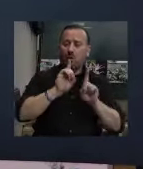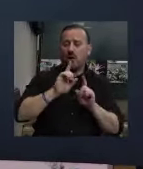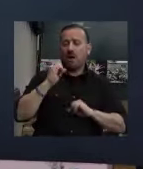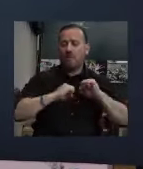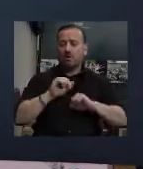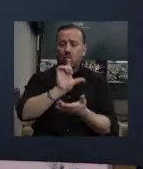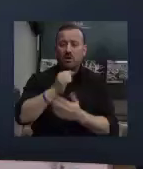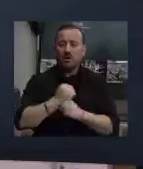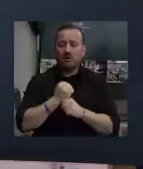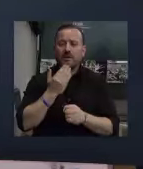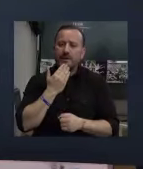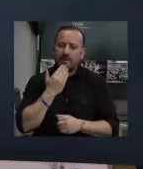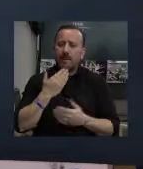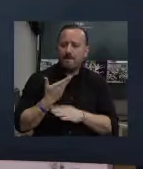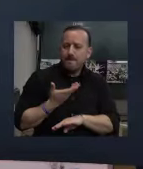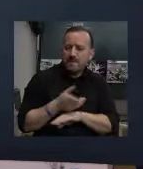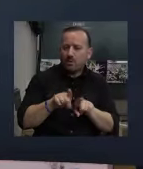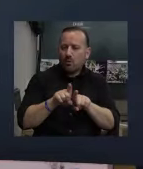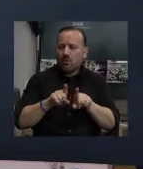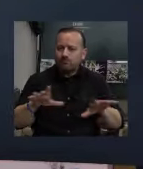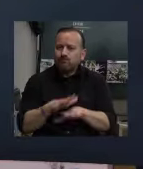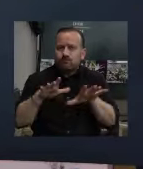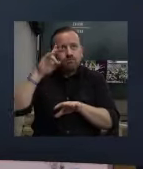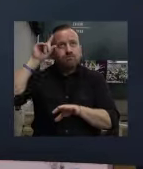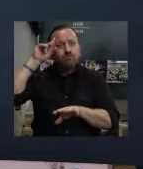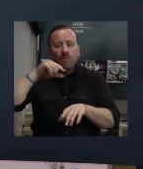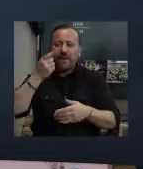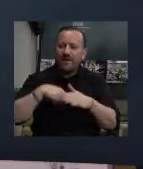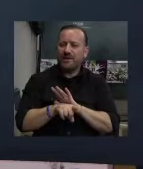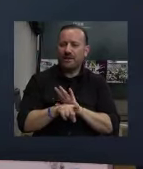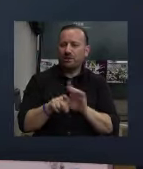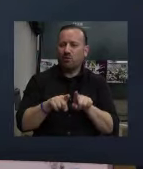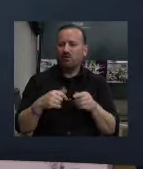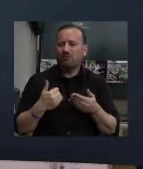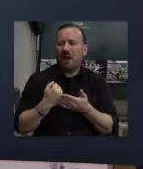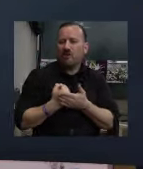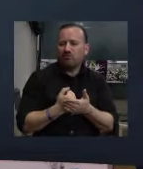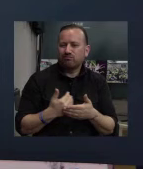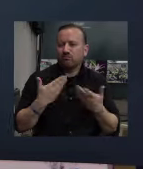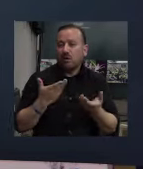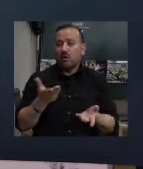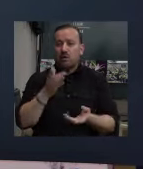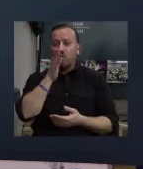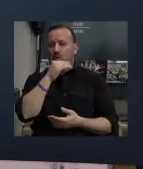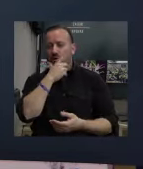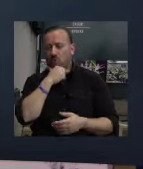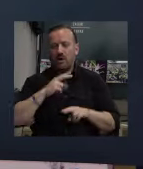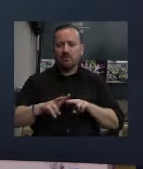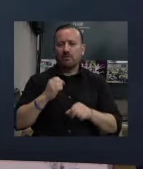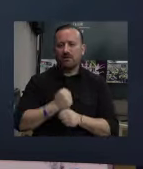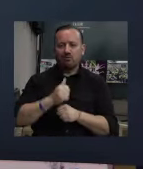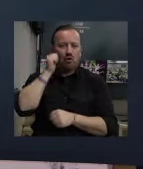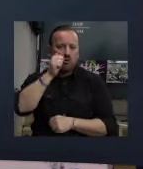trabajo nos exigen también innovar desde dentro no Y eso tiene que ver con la forma en la cual sin duda hacemos nuestro trabajo